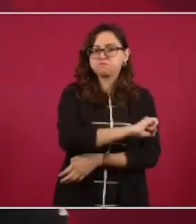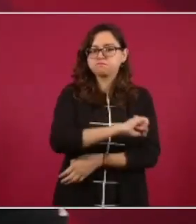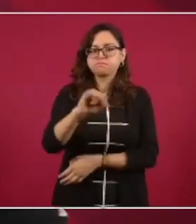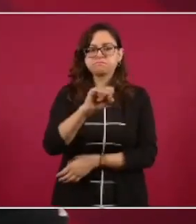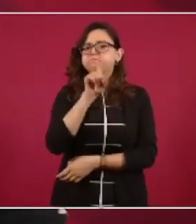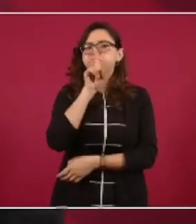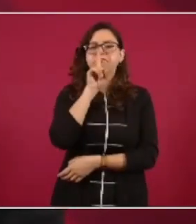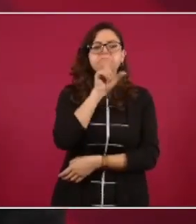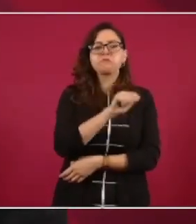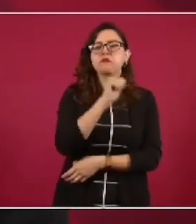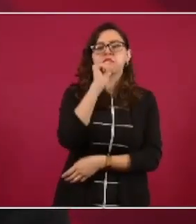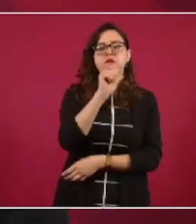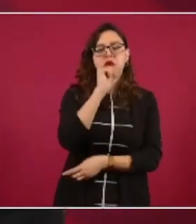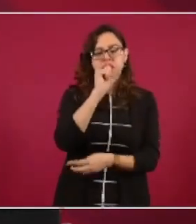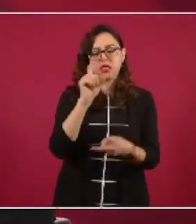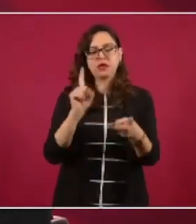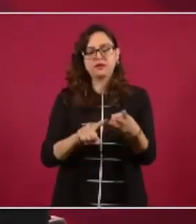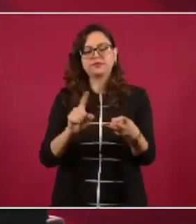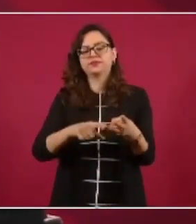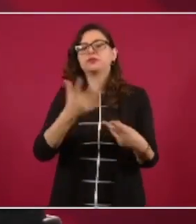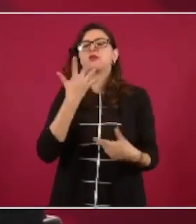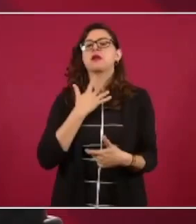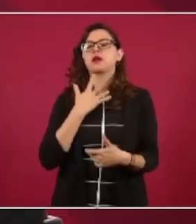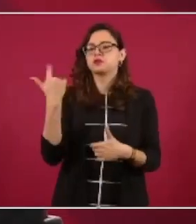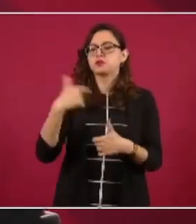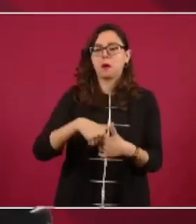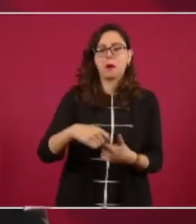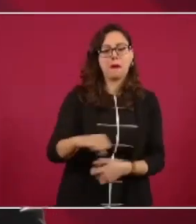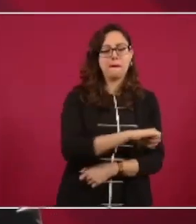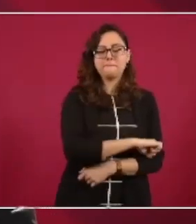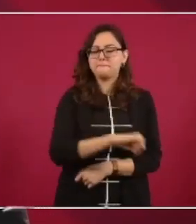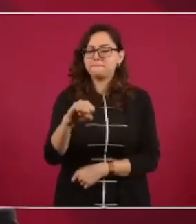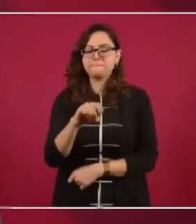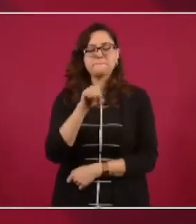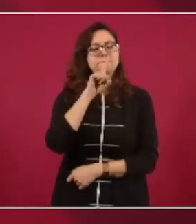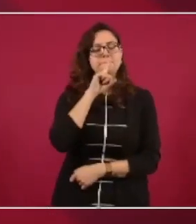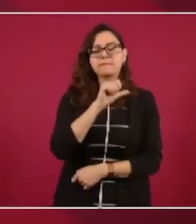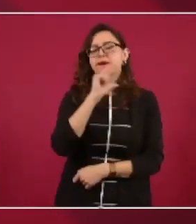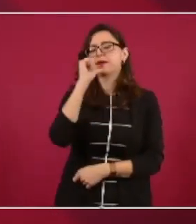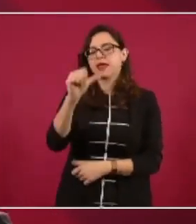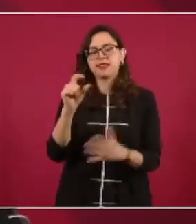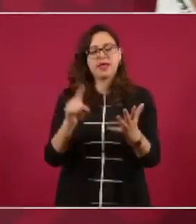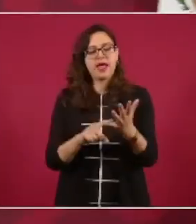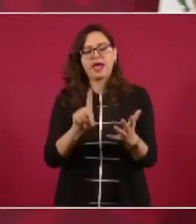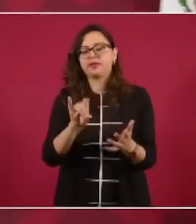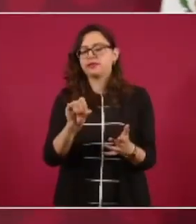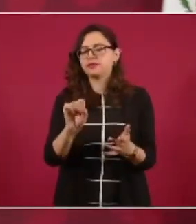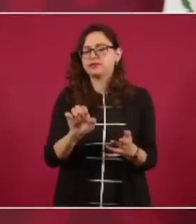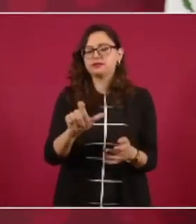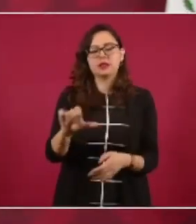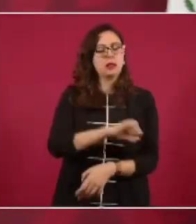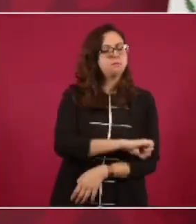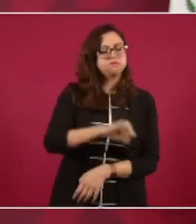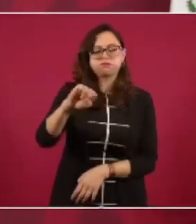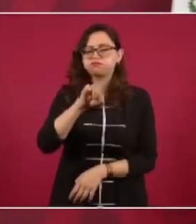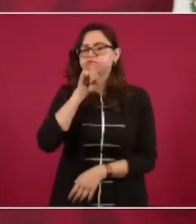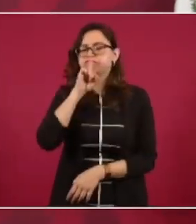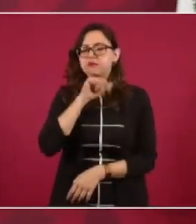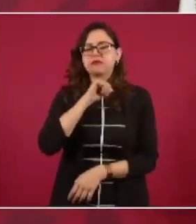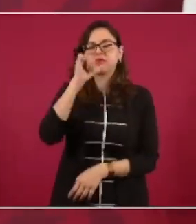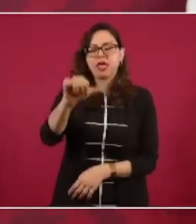ni va a aumentar el precio de las gasolinas, ni el precio del diésel, ni el precio de la luz.